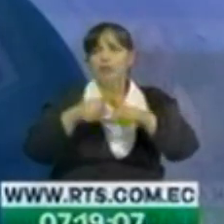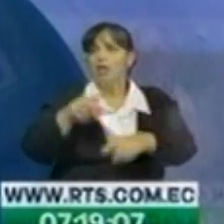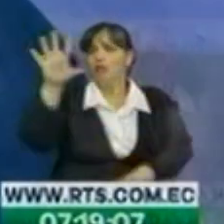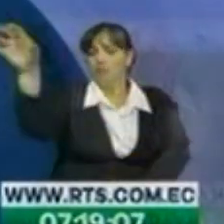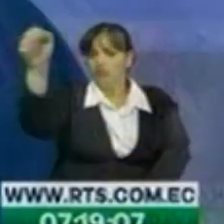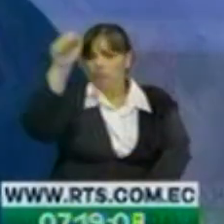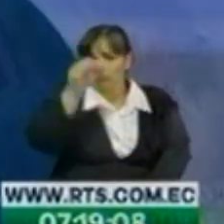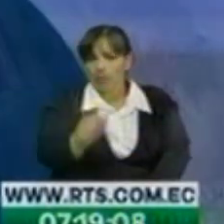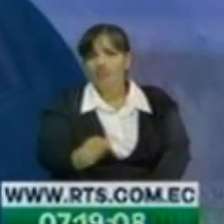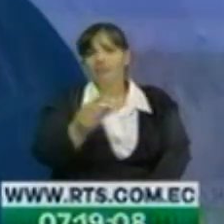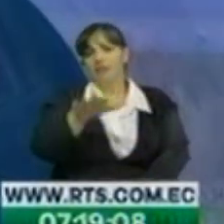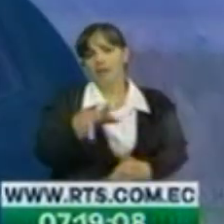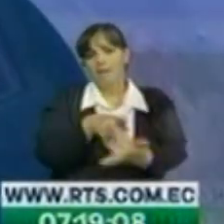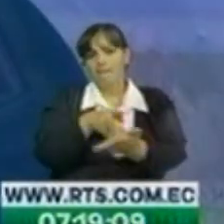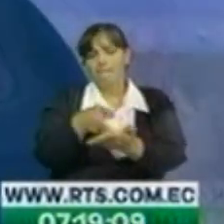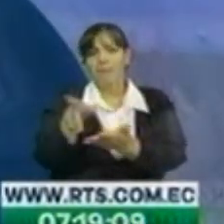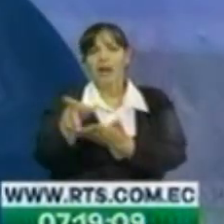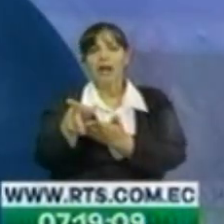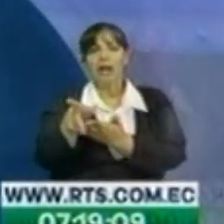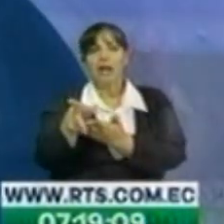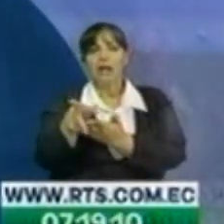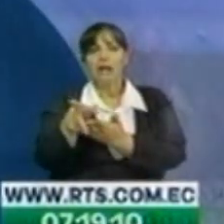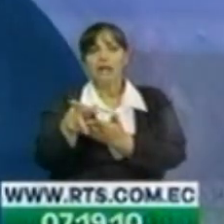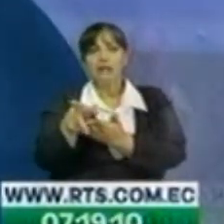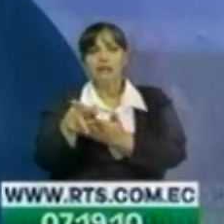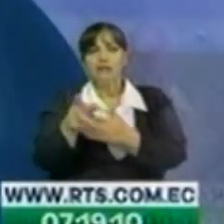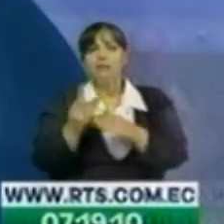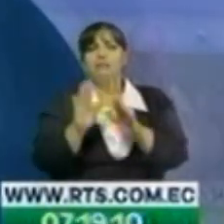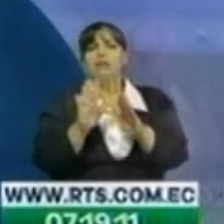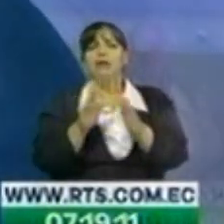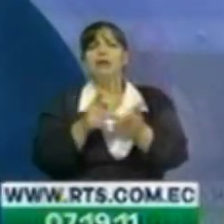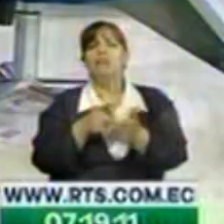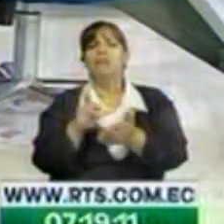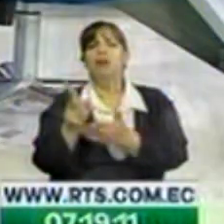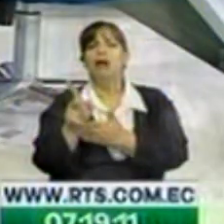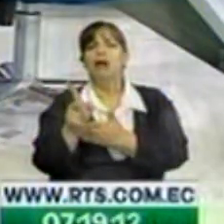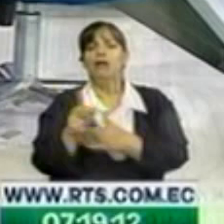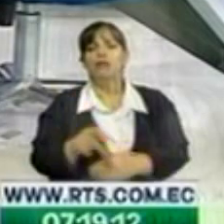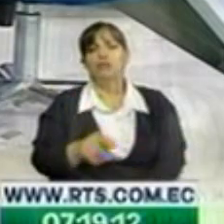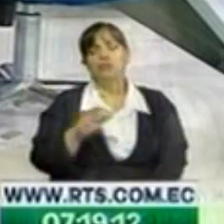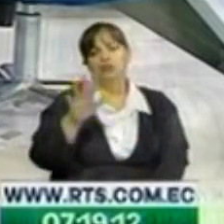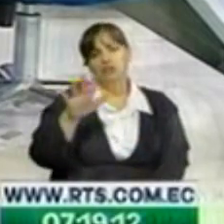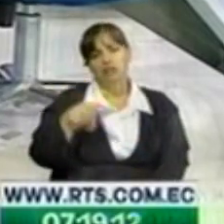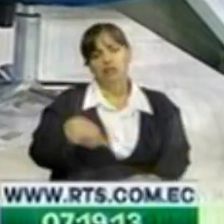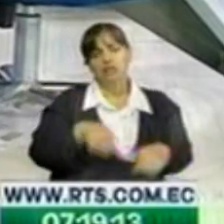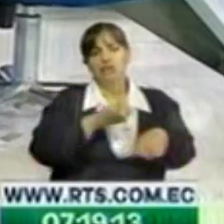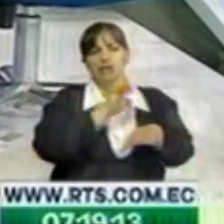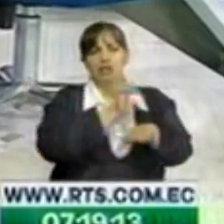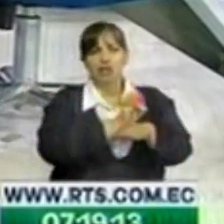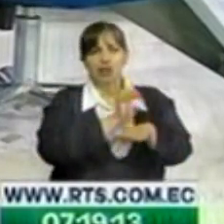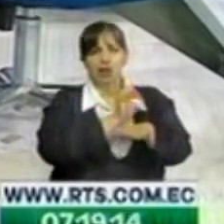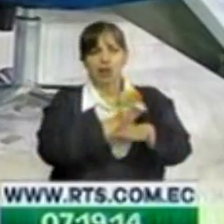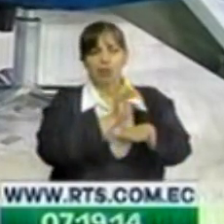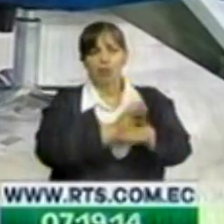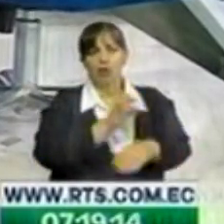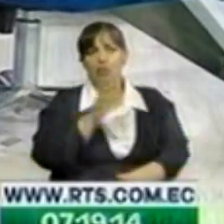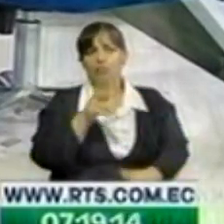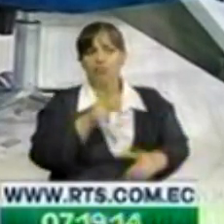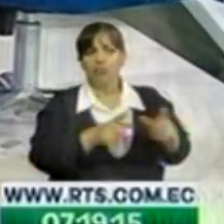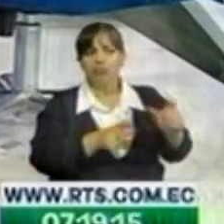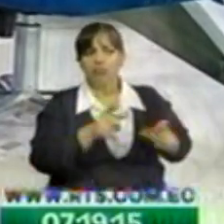al 50% de eso que se ha invertido en artistas internacionales. Esto no se cumple. Desde el 2016 hasta el día